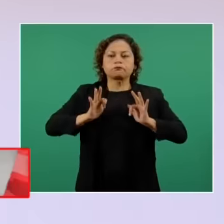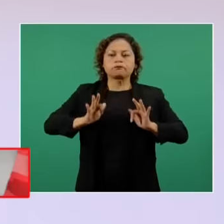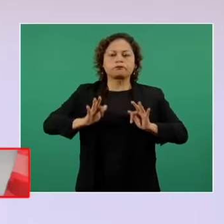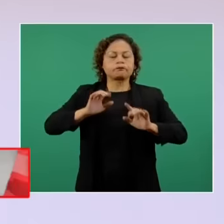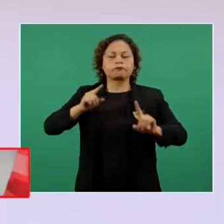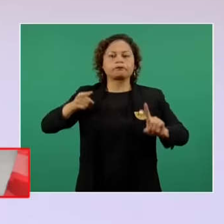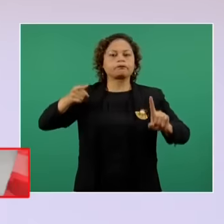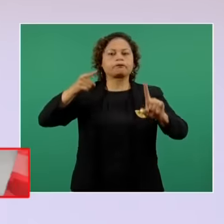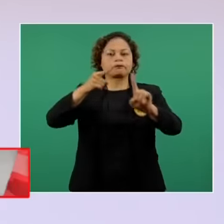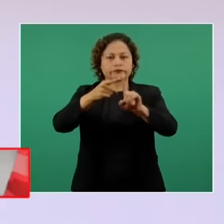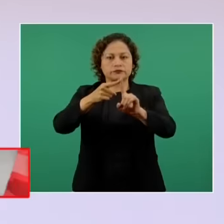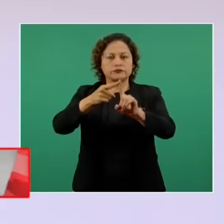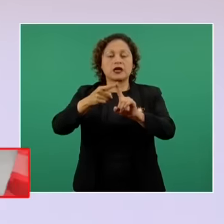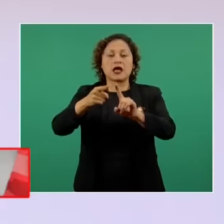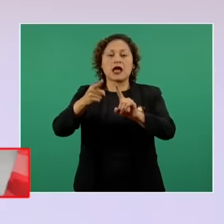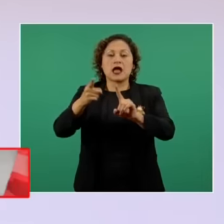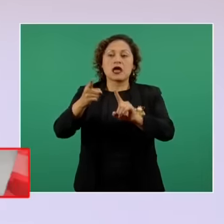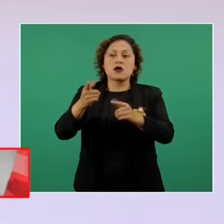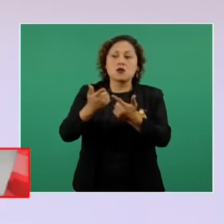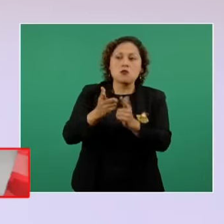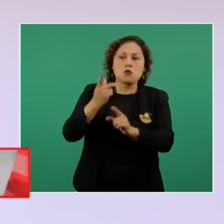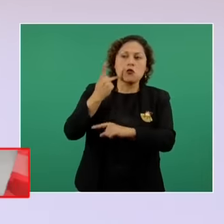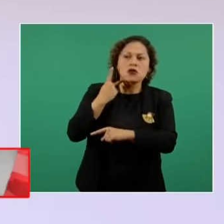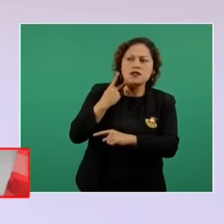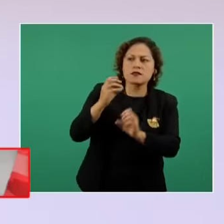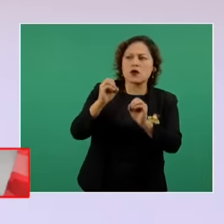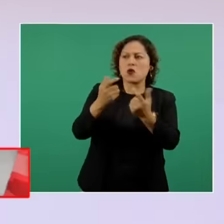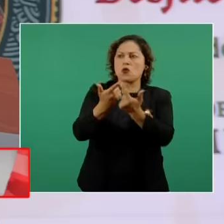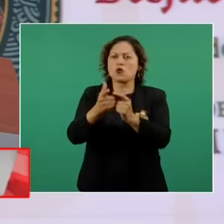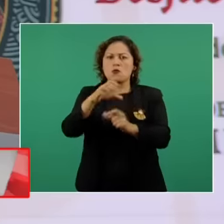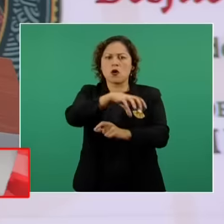Hay que dejar atrás resentimientos,